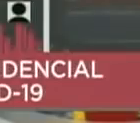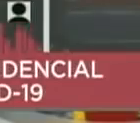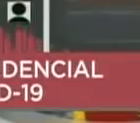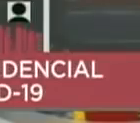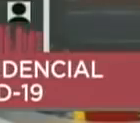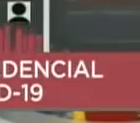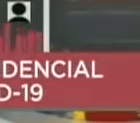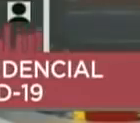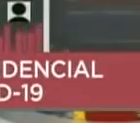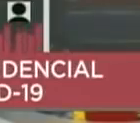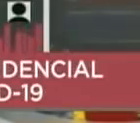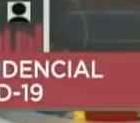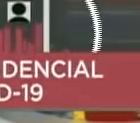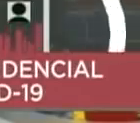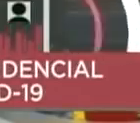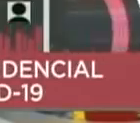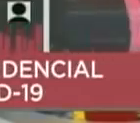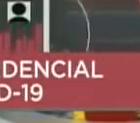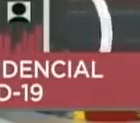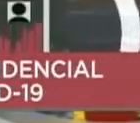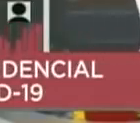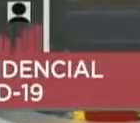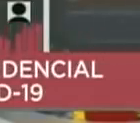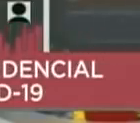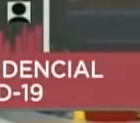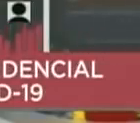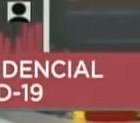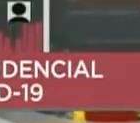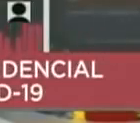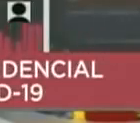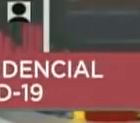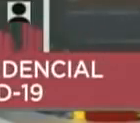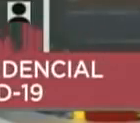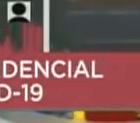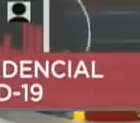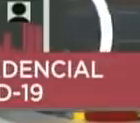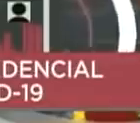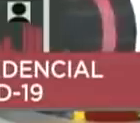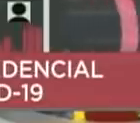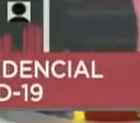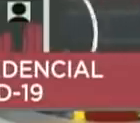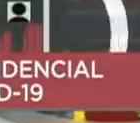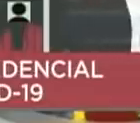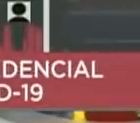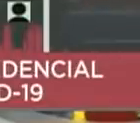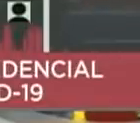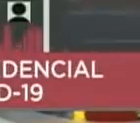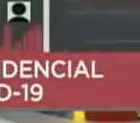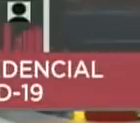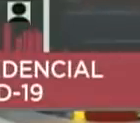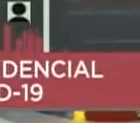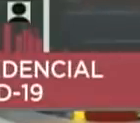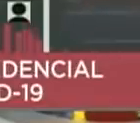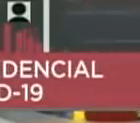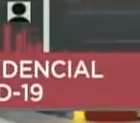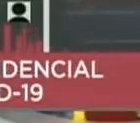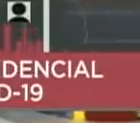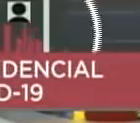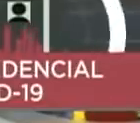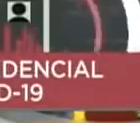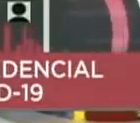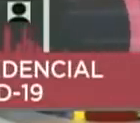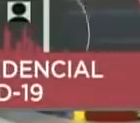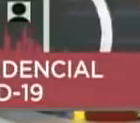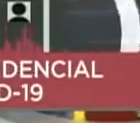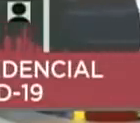comerciales, las lavanderías y tintorerías, ensamblajes de equipos electrónicos, servicios de encomiendas,